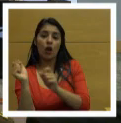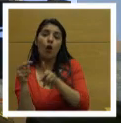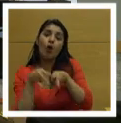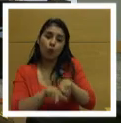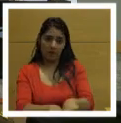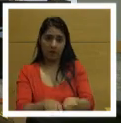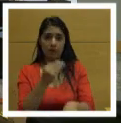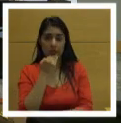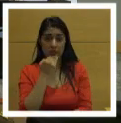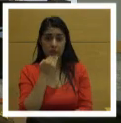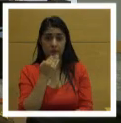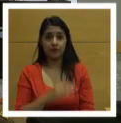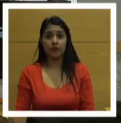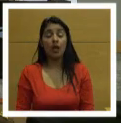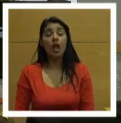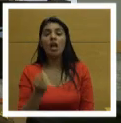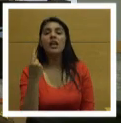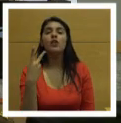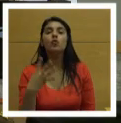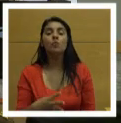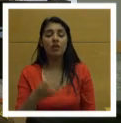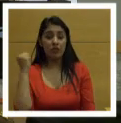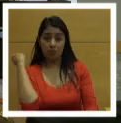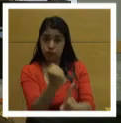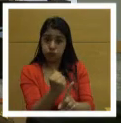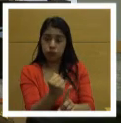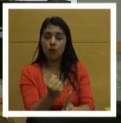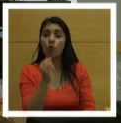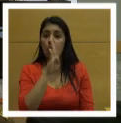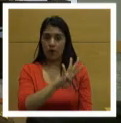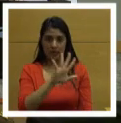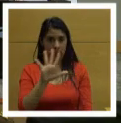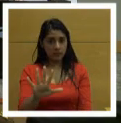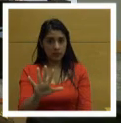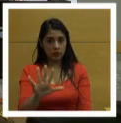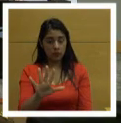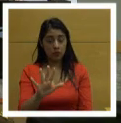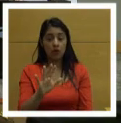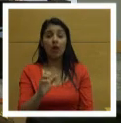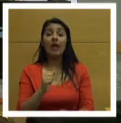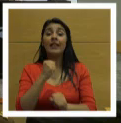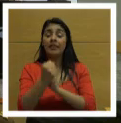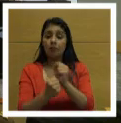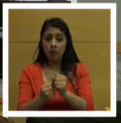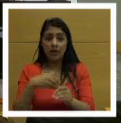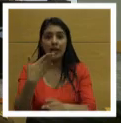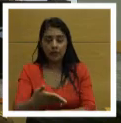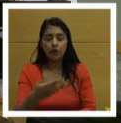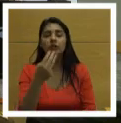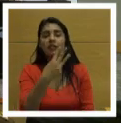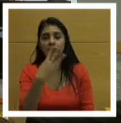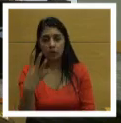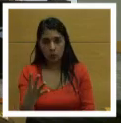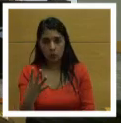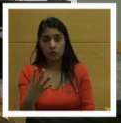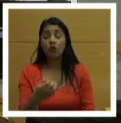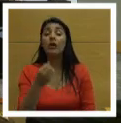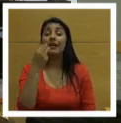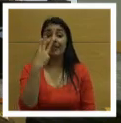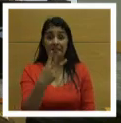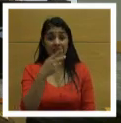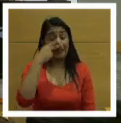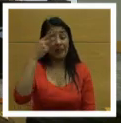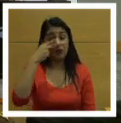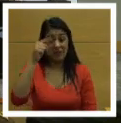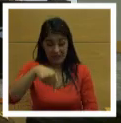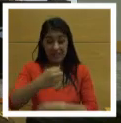excelentísima, el número de femicidios consumados fue de 45, el año siguiente de 34, y el 3 de noviembre de este año